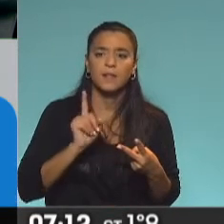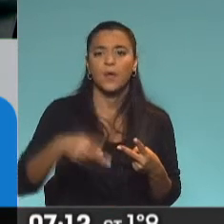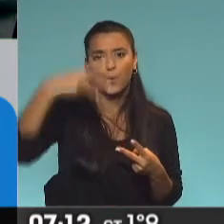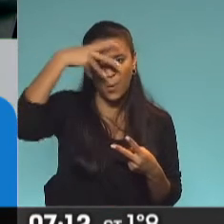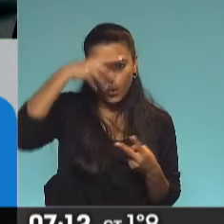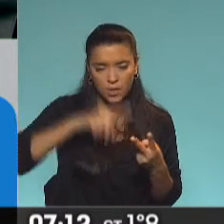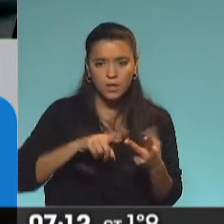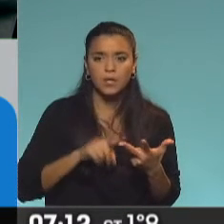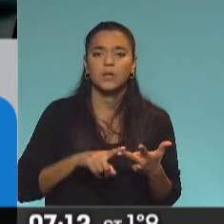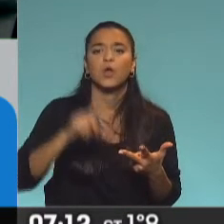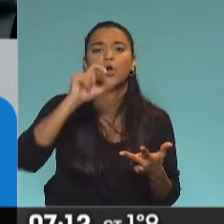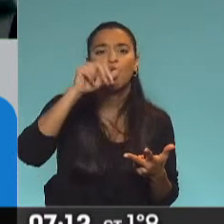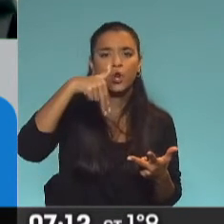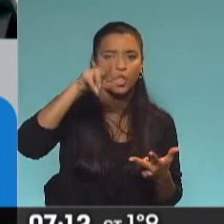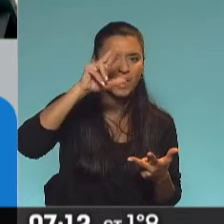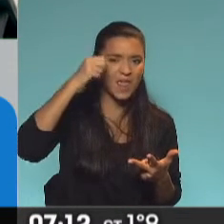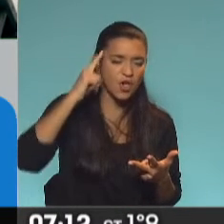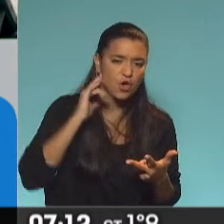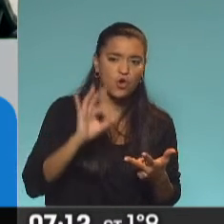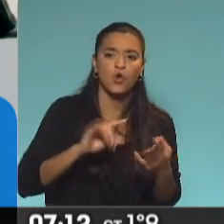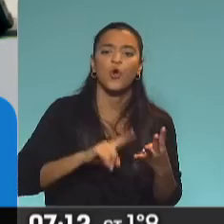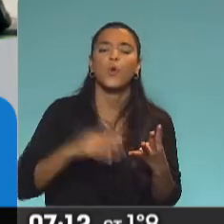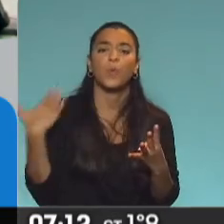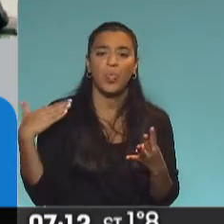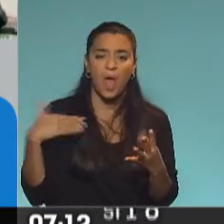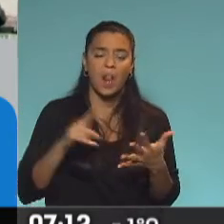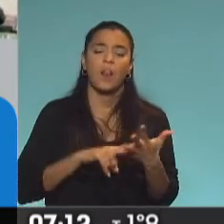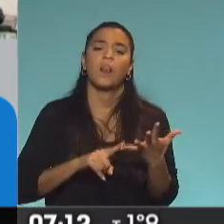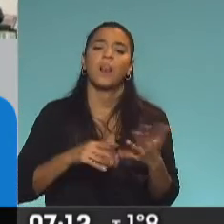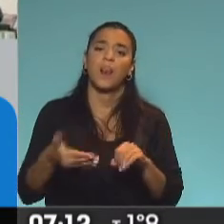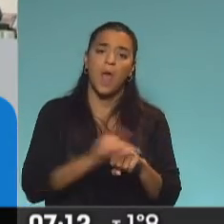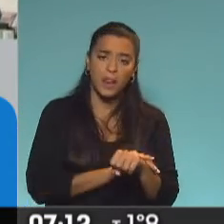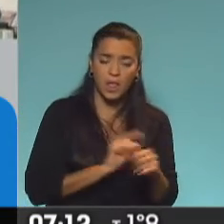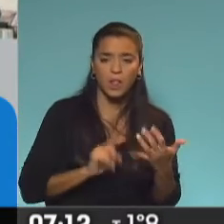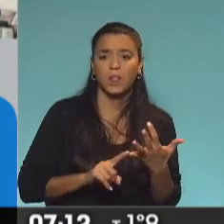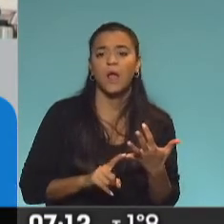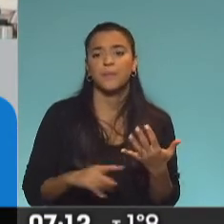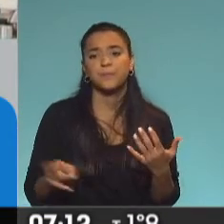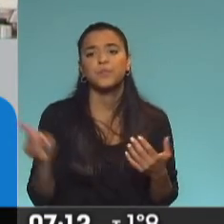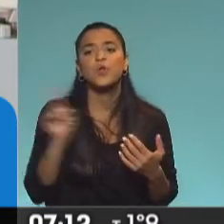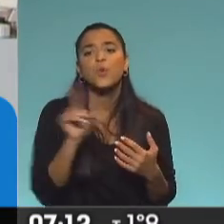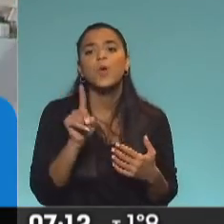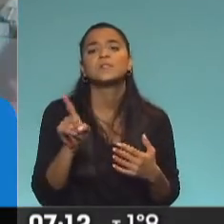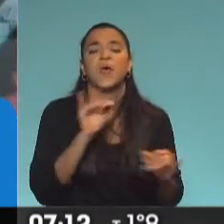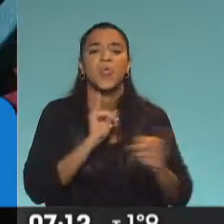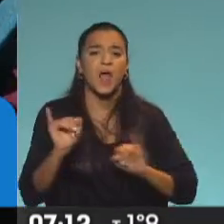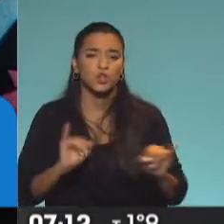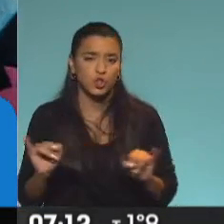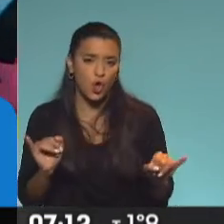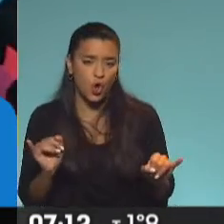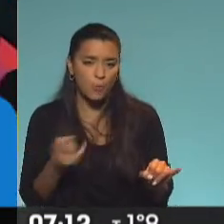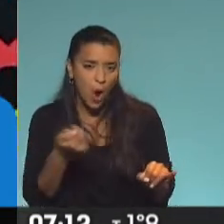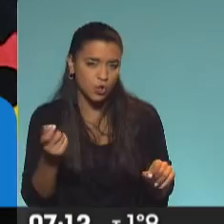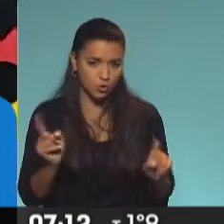Patricia Bullrich, Alfredo Cornejo, María Eugenia Vidal, Horacio Rodríguez Larreta, Digo, no es un dato menor tener en cuenta